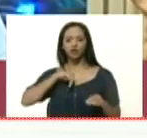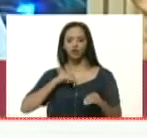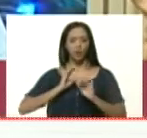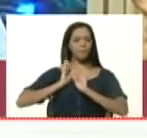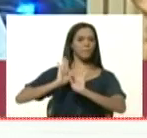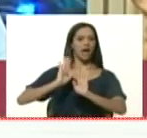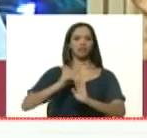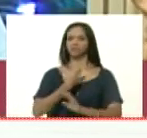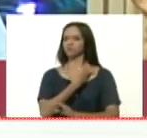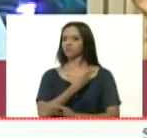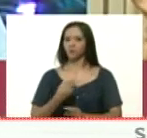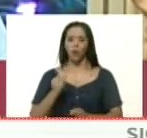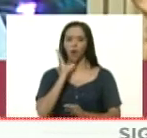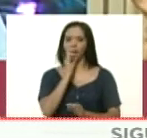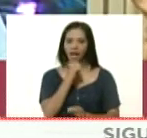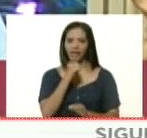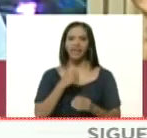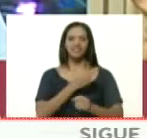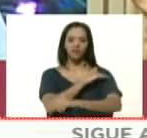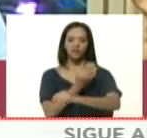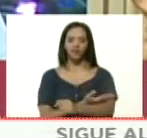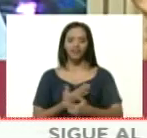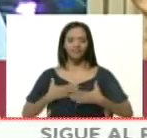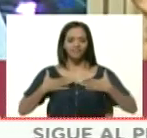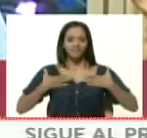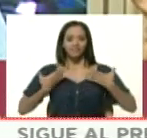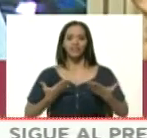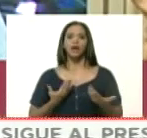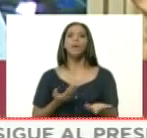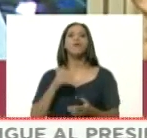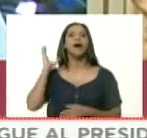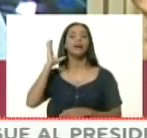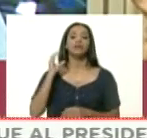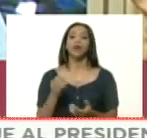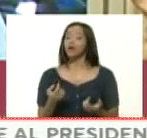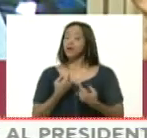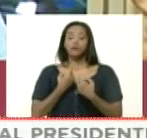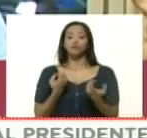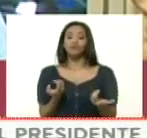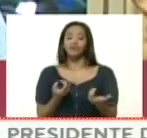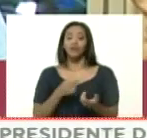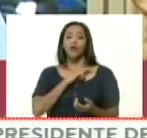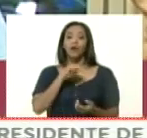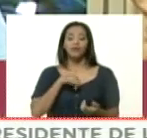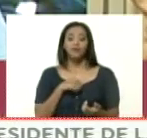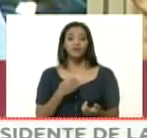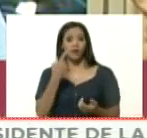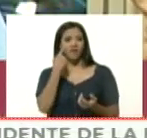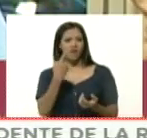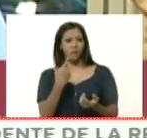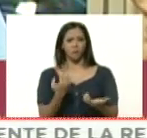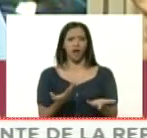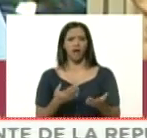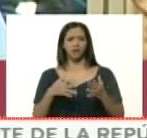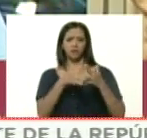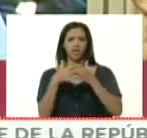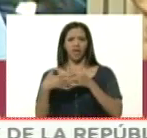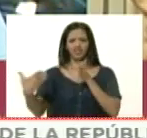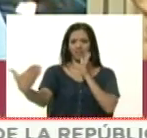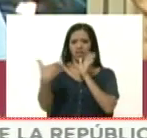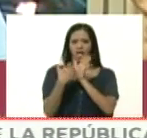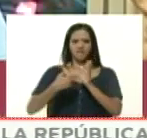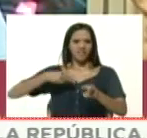en esta fuerza, esta pasión que llevamos por nuestra patria. Al contrario, cada vez que el imperialismo nos agrede, nos